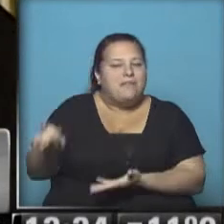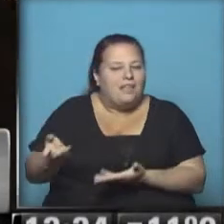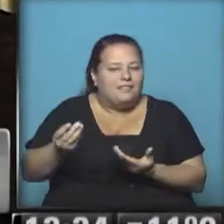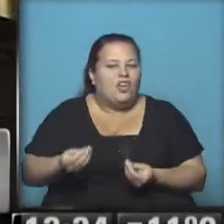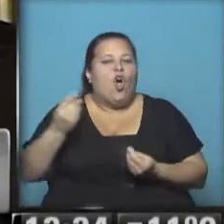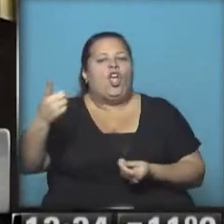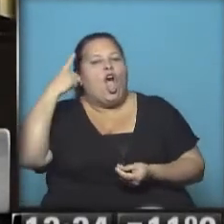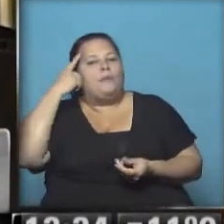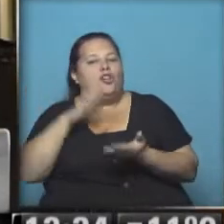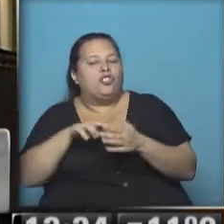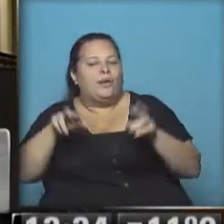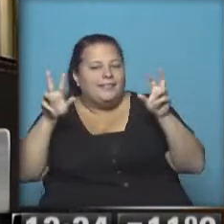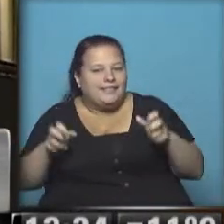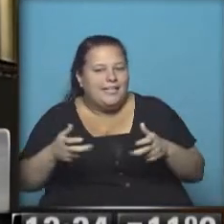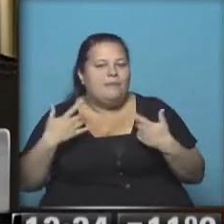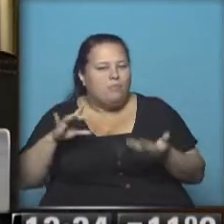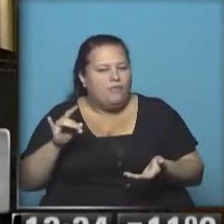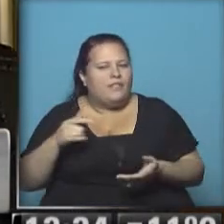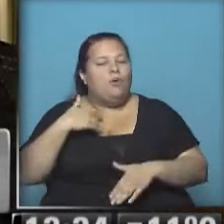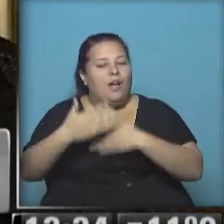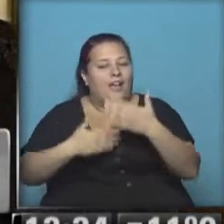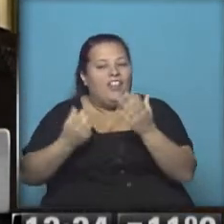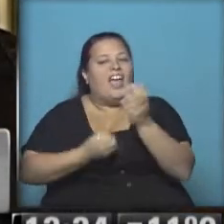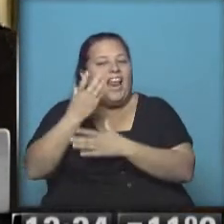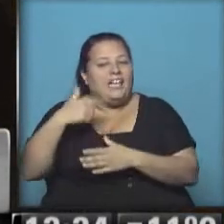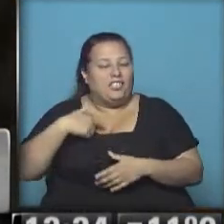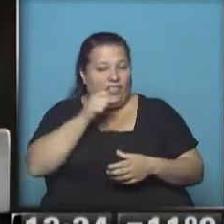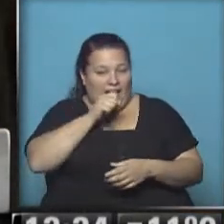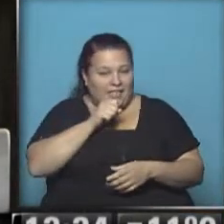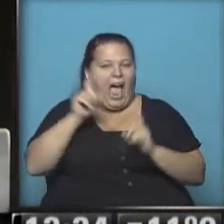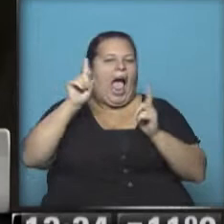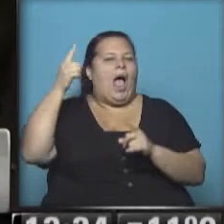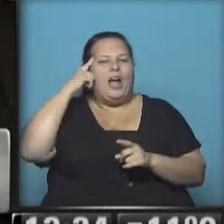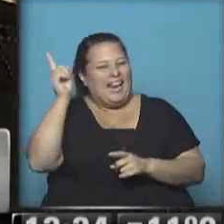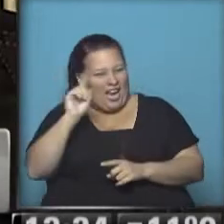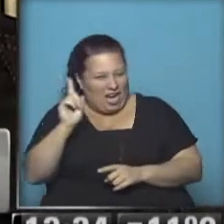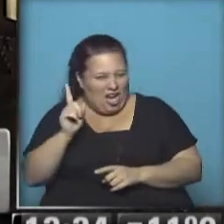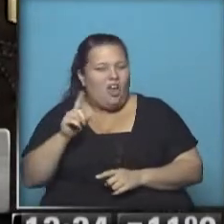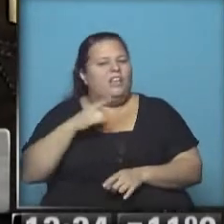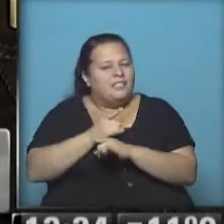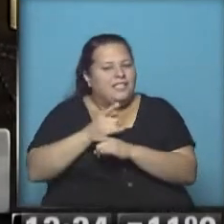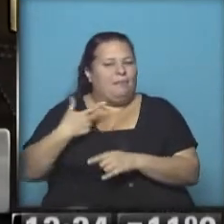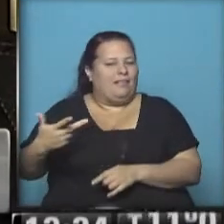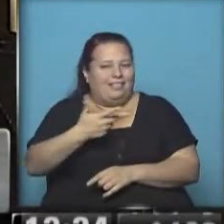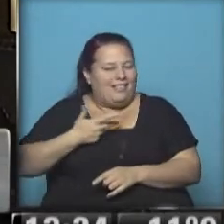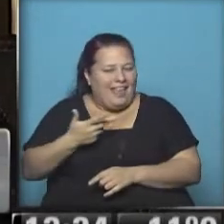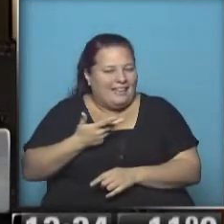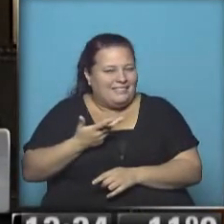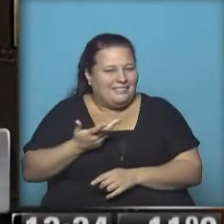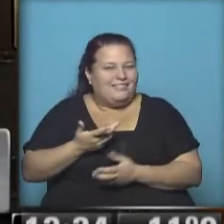O qué estaría opinando sobre esto. Porque los procesos creativos en Soda, por más que algunos crean que no, siempre fueron de a tres.